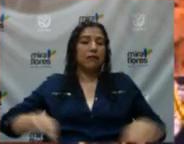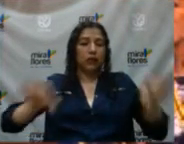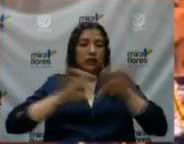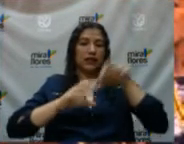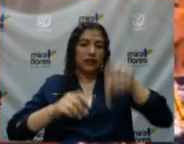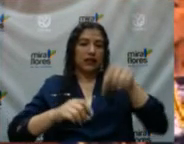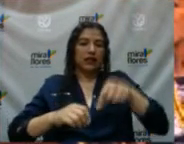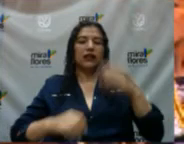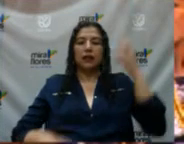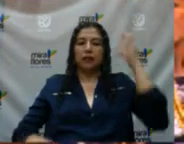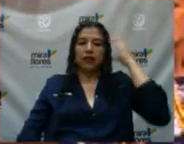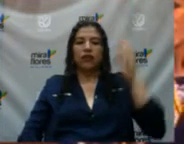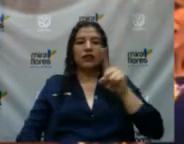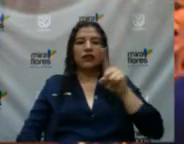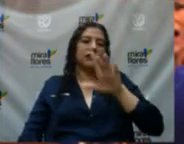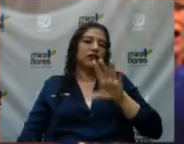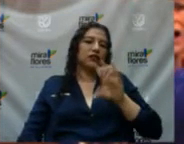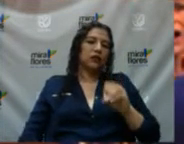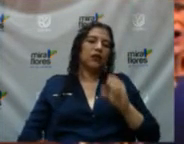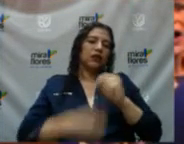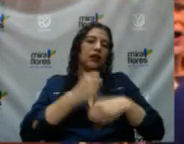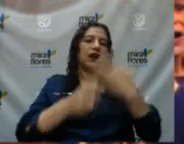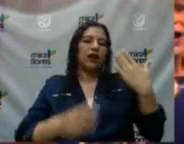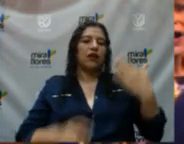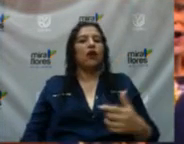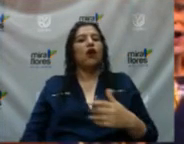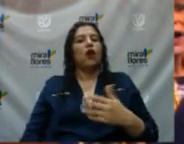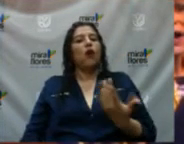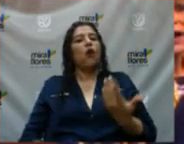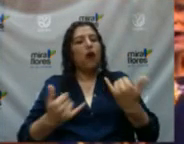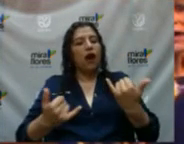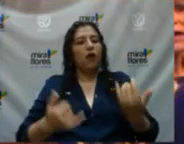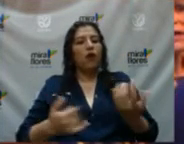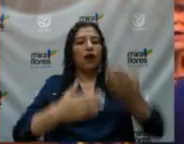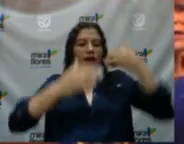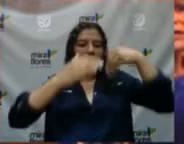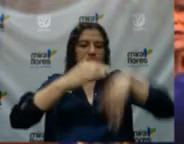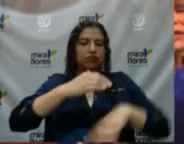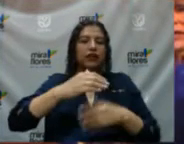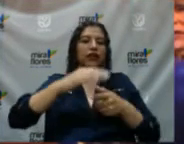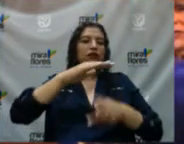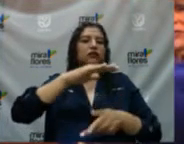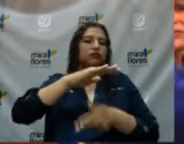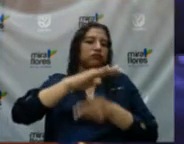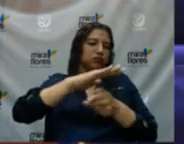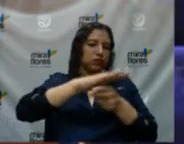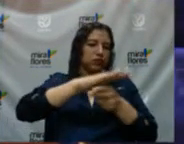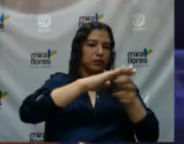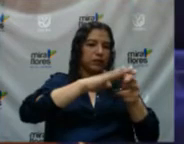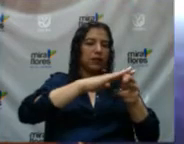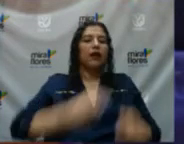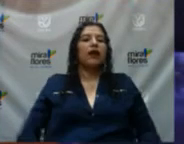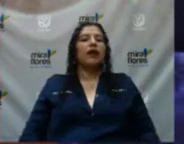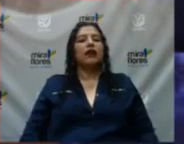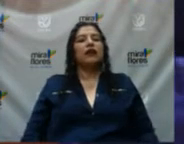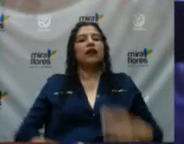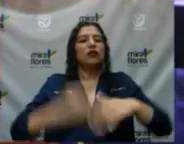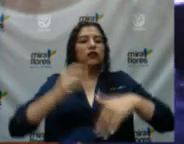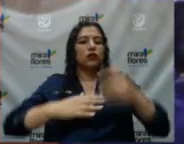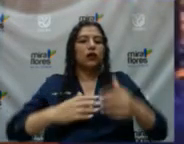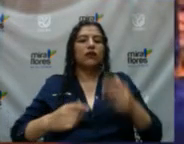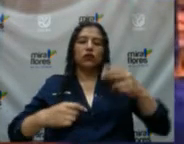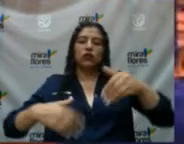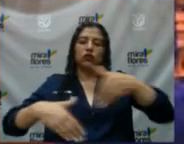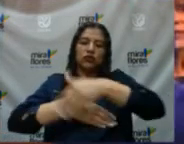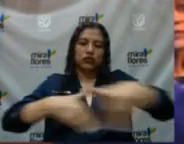en Miraflores, o a mi espalda, los estacionamientos subterráneos de Miraflores, construidos bajo dos calles